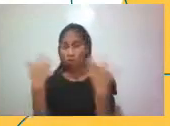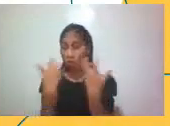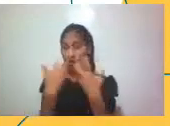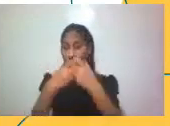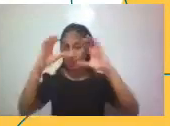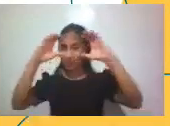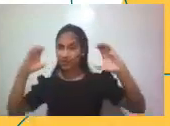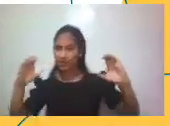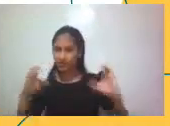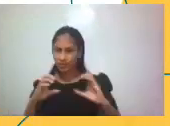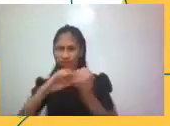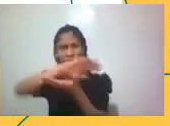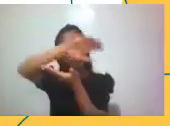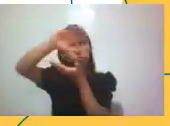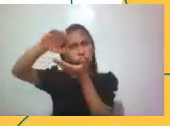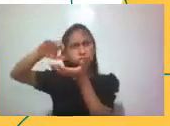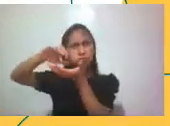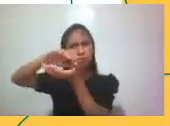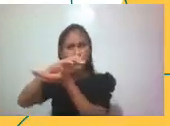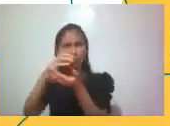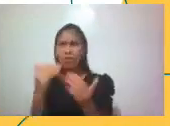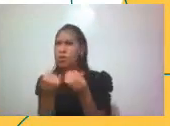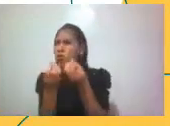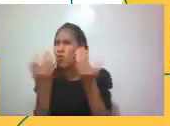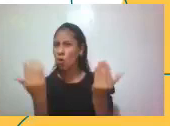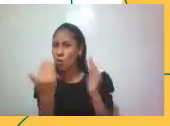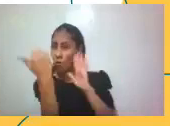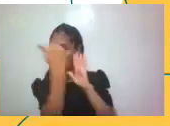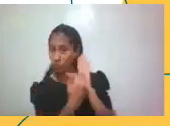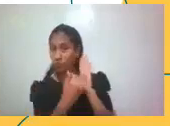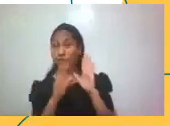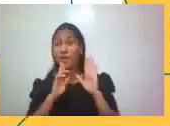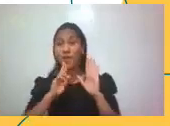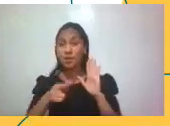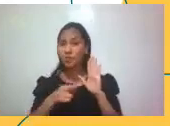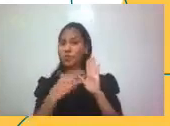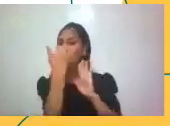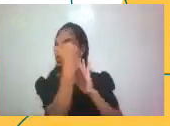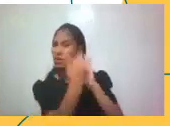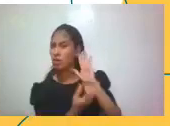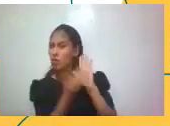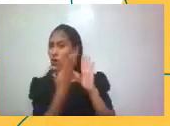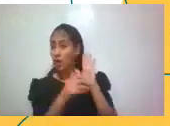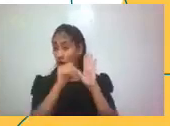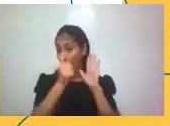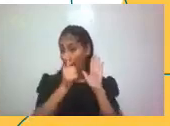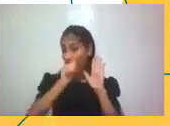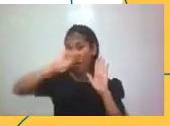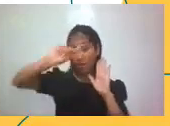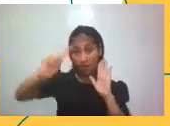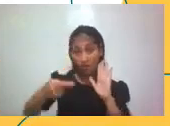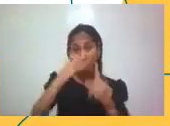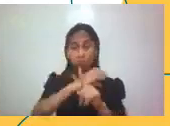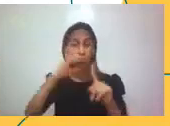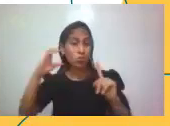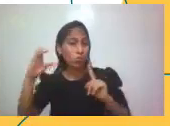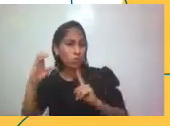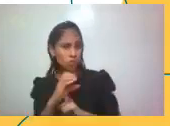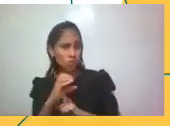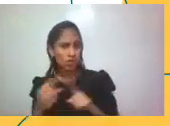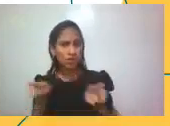se realiza bajo el enfoque de A, cultura y ciudadanía, B, igualdad de género